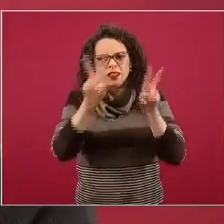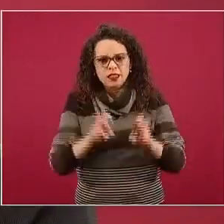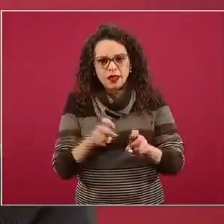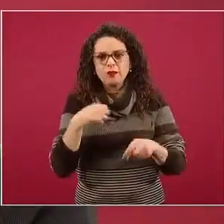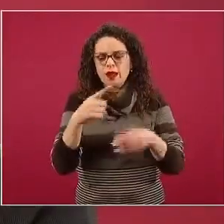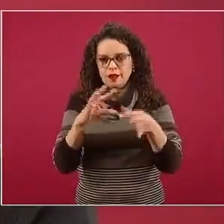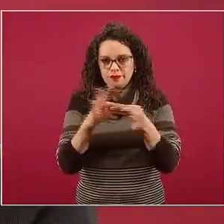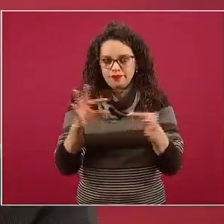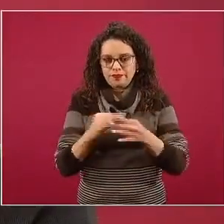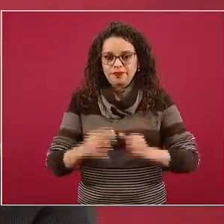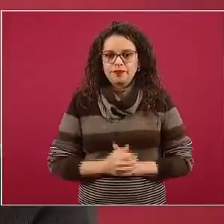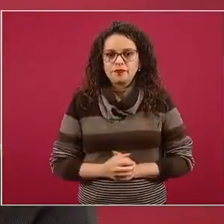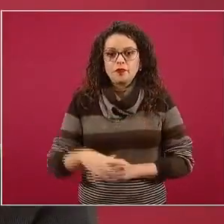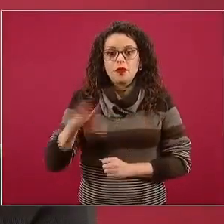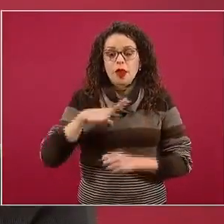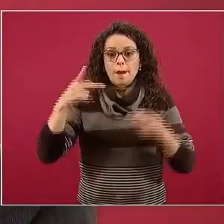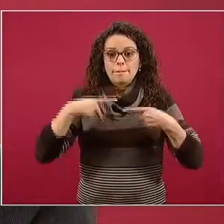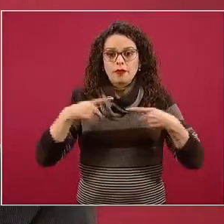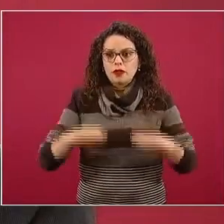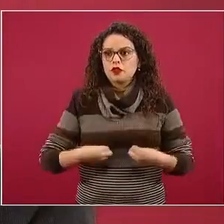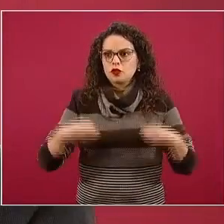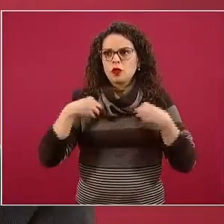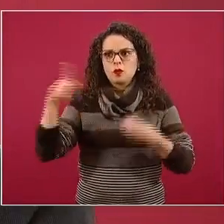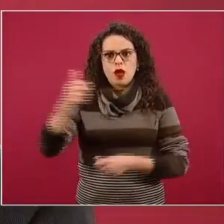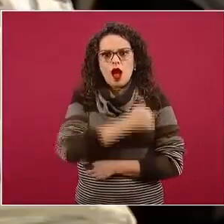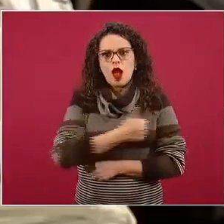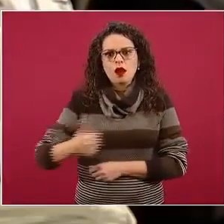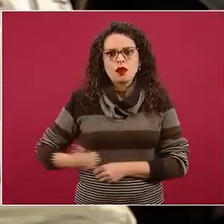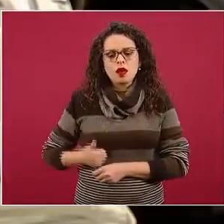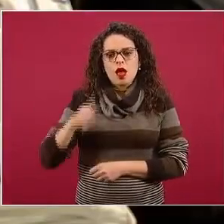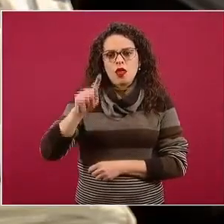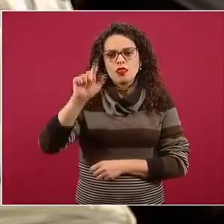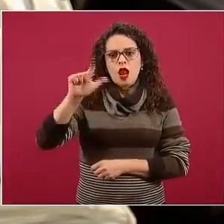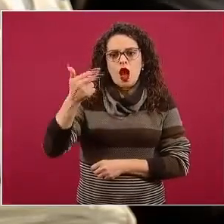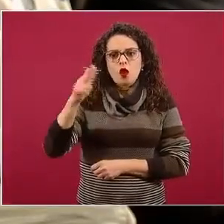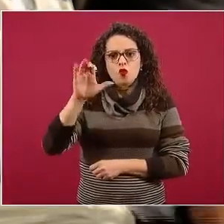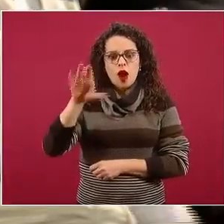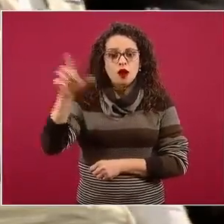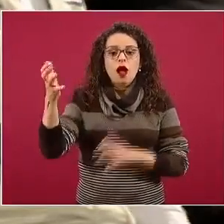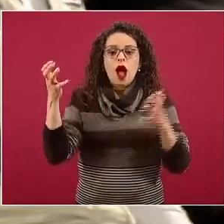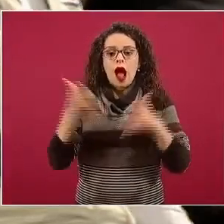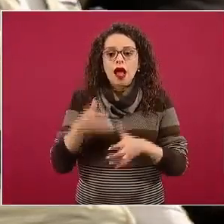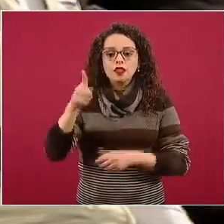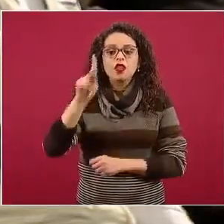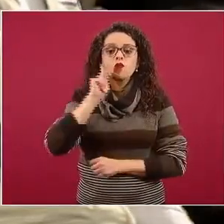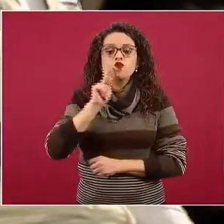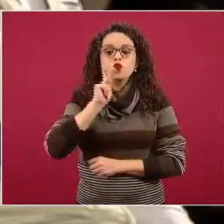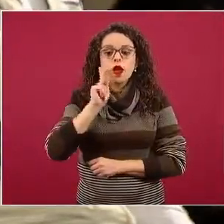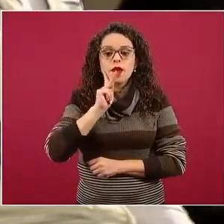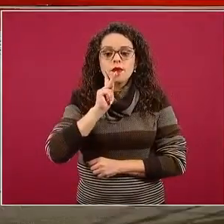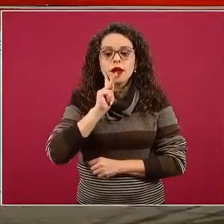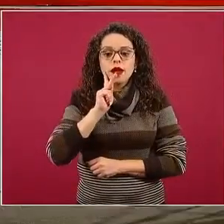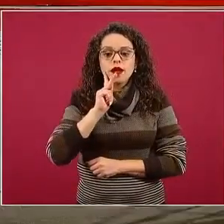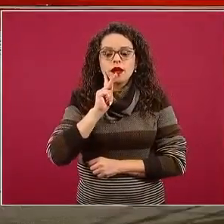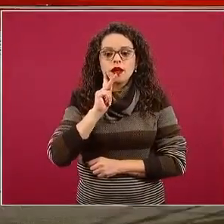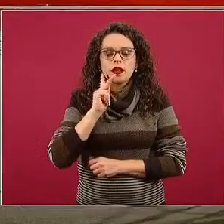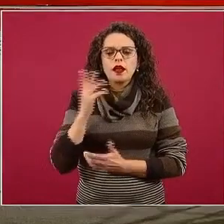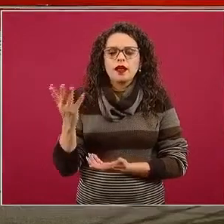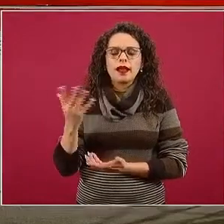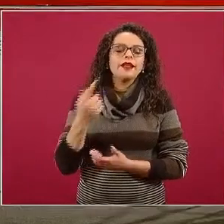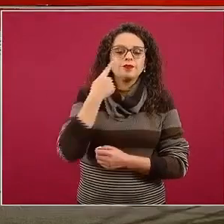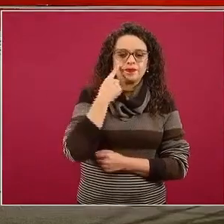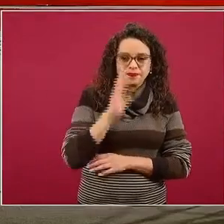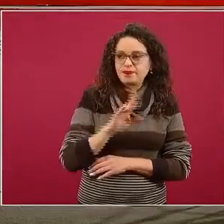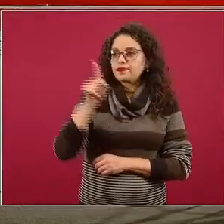Hay ciudadanos de la delegación Tláhuac que se hicieron la prueba de COVID, bueno, ellos sintieron los síntomas. En